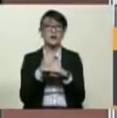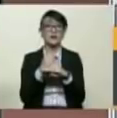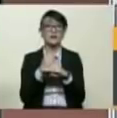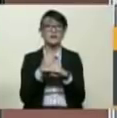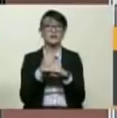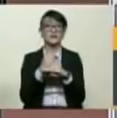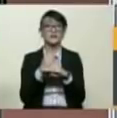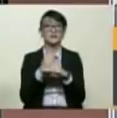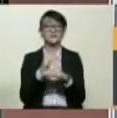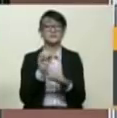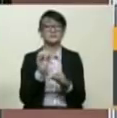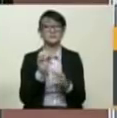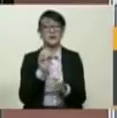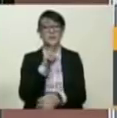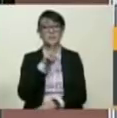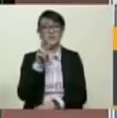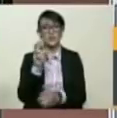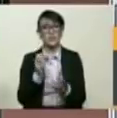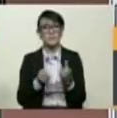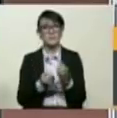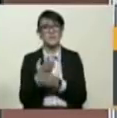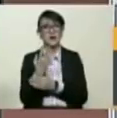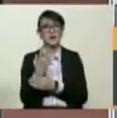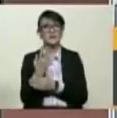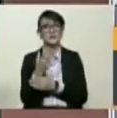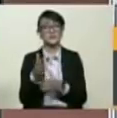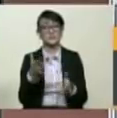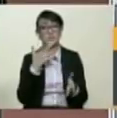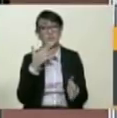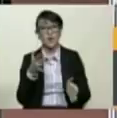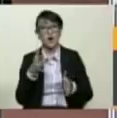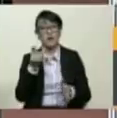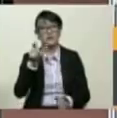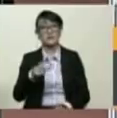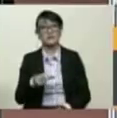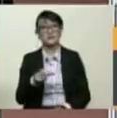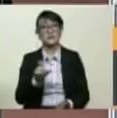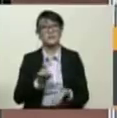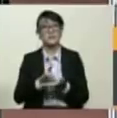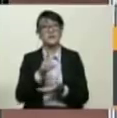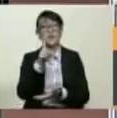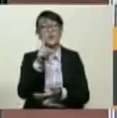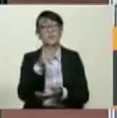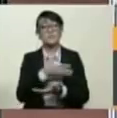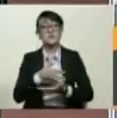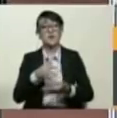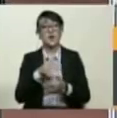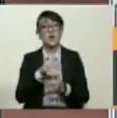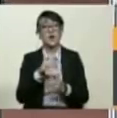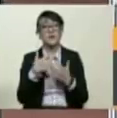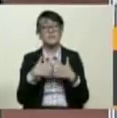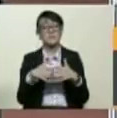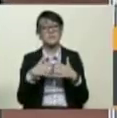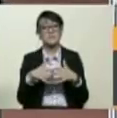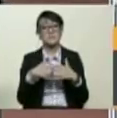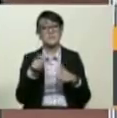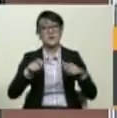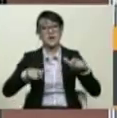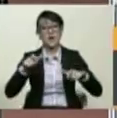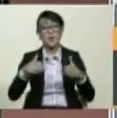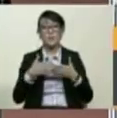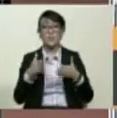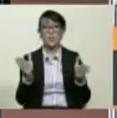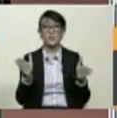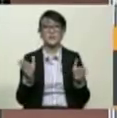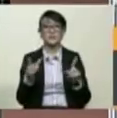el 22 de mayo, en el hipotético y trágico caso de que gane el señor Falcón, despedir 1 millón de empleados públicos solamente entre las primeras